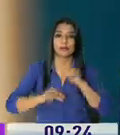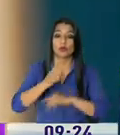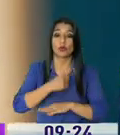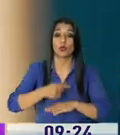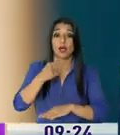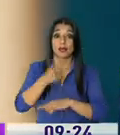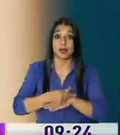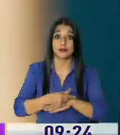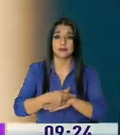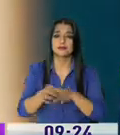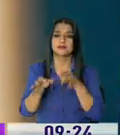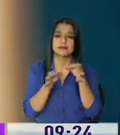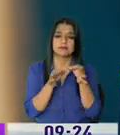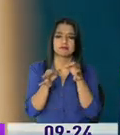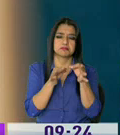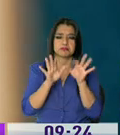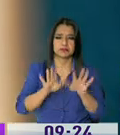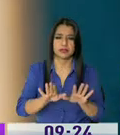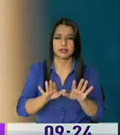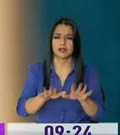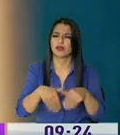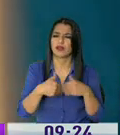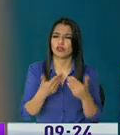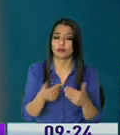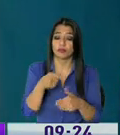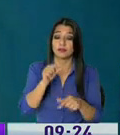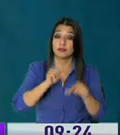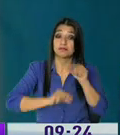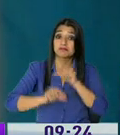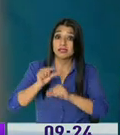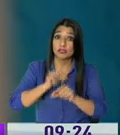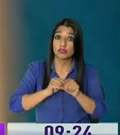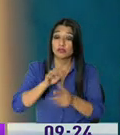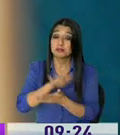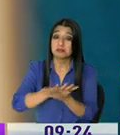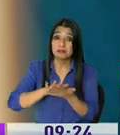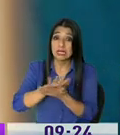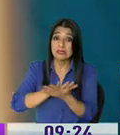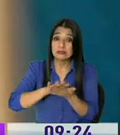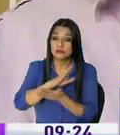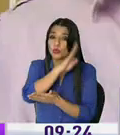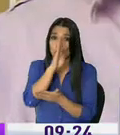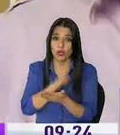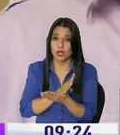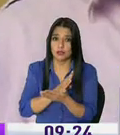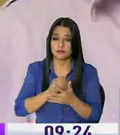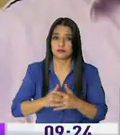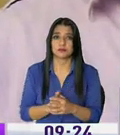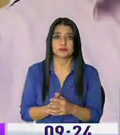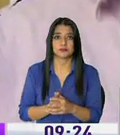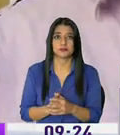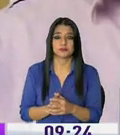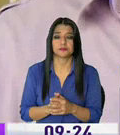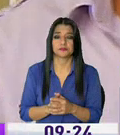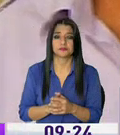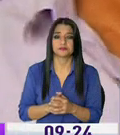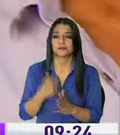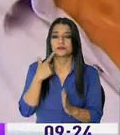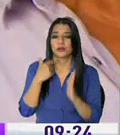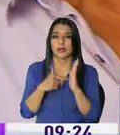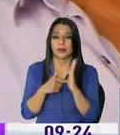Azatiani Belis, recuerda cuáles son las sustancias que no deben mezclarse jamás. Vemos permanente